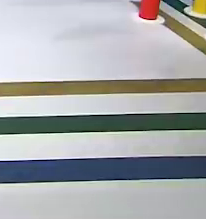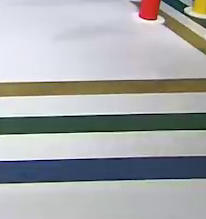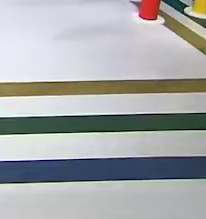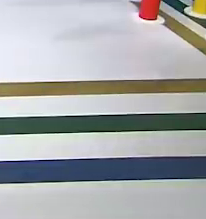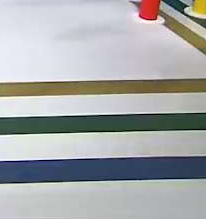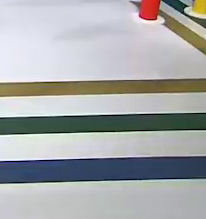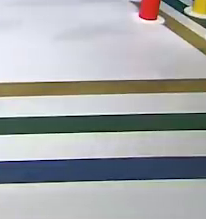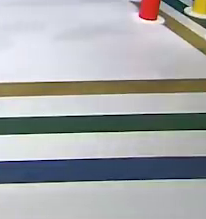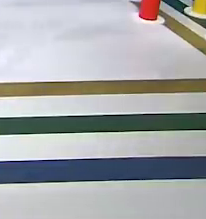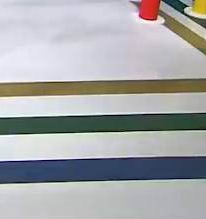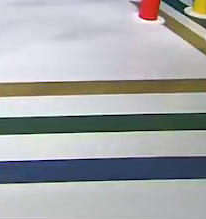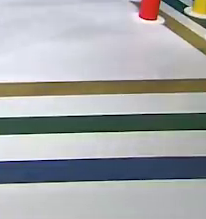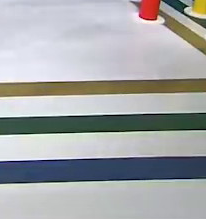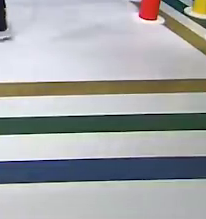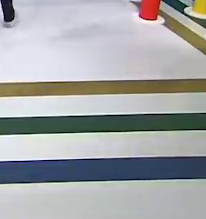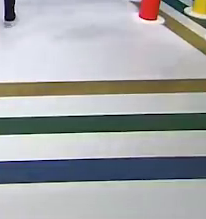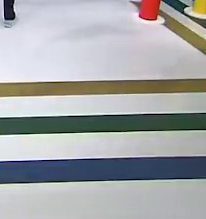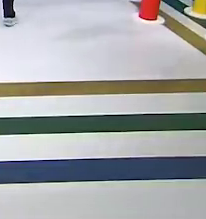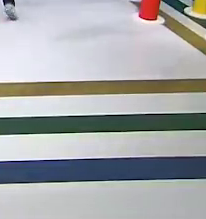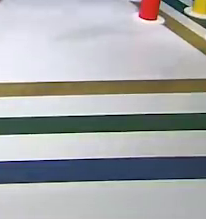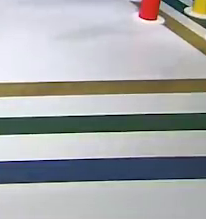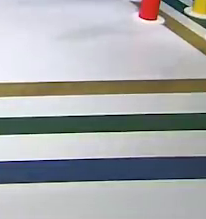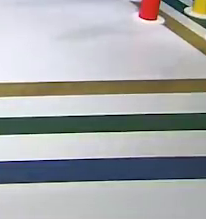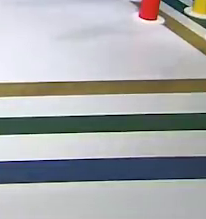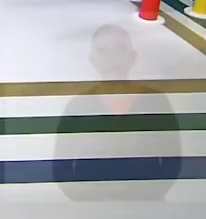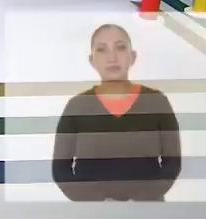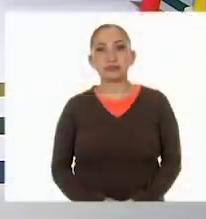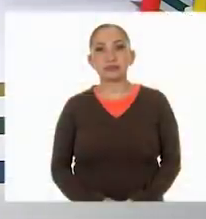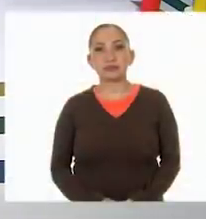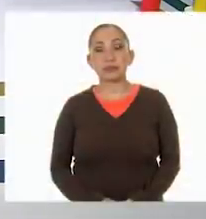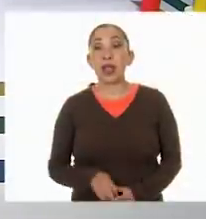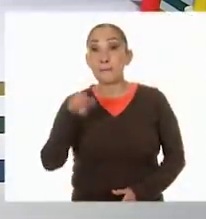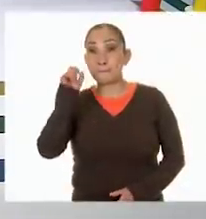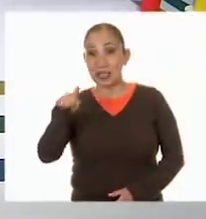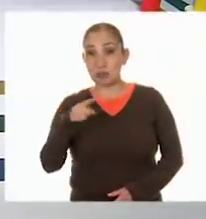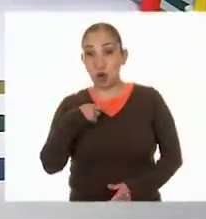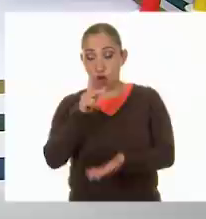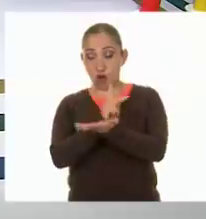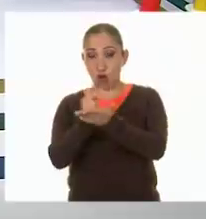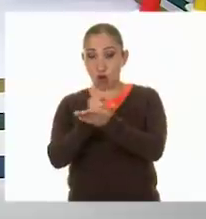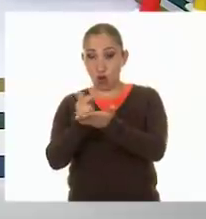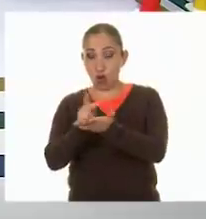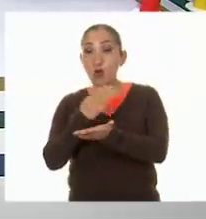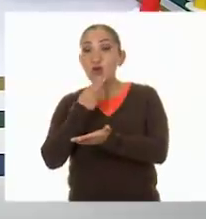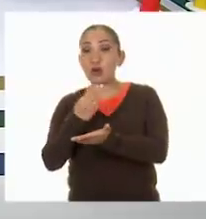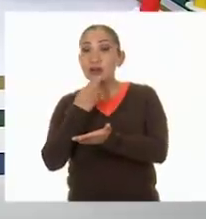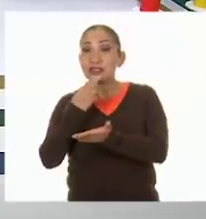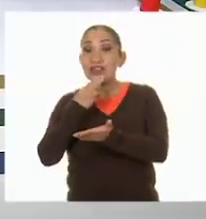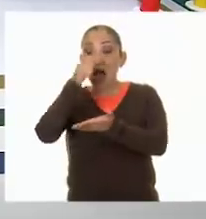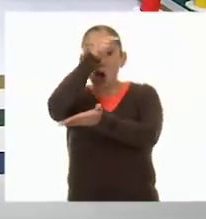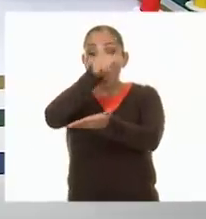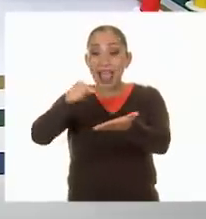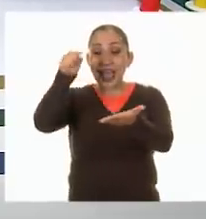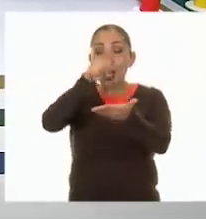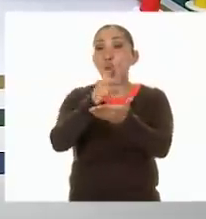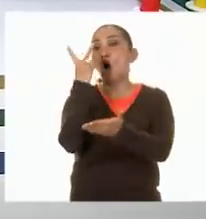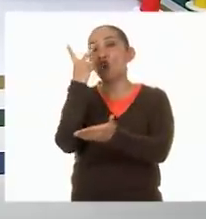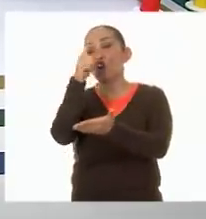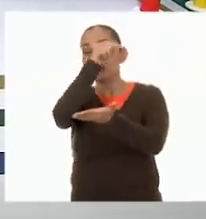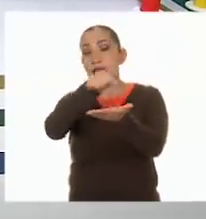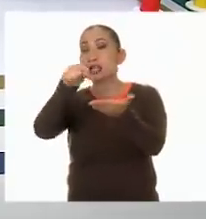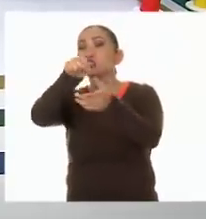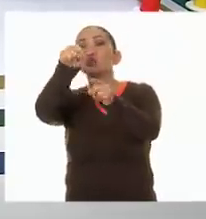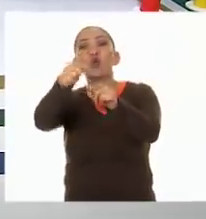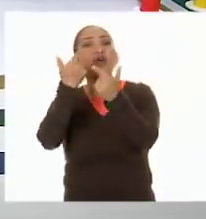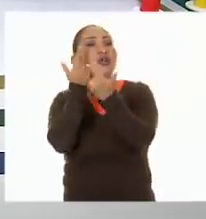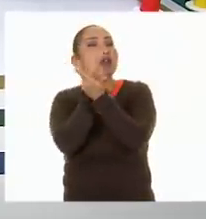Y ahora que cambiamos el camino, con el marcador que se solicitó, ajá, vas a trazar una X o dos en donde tú